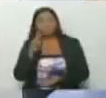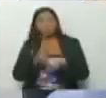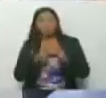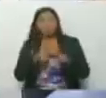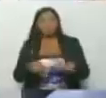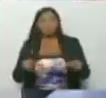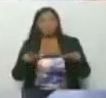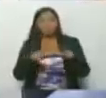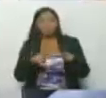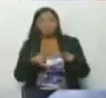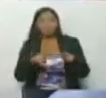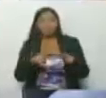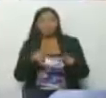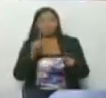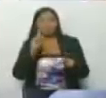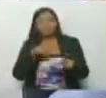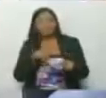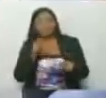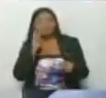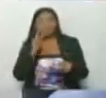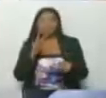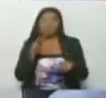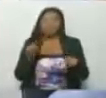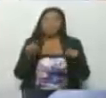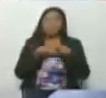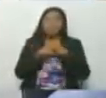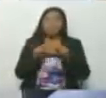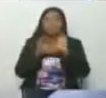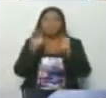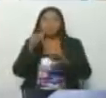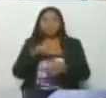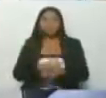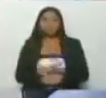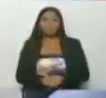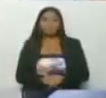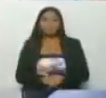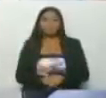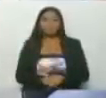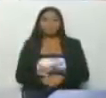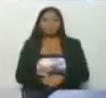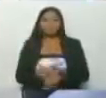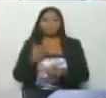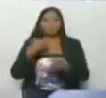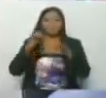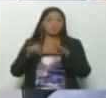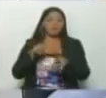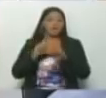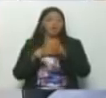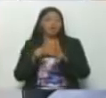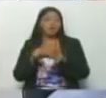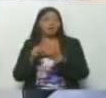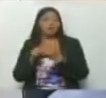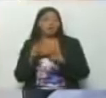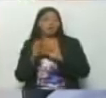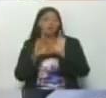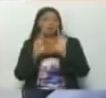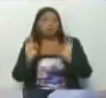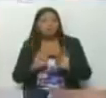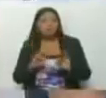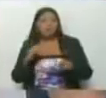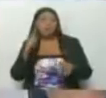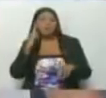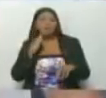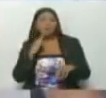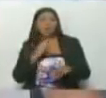territorios y en espacios ha ocurrido ellos han ocurrido esas deformaciones se han abandonado principios bolivarianos revolucionarios y